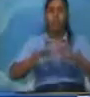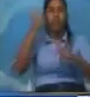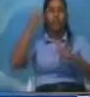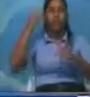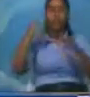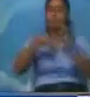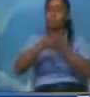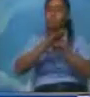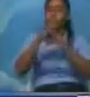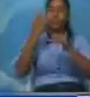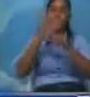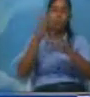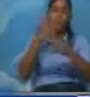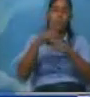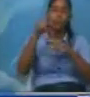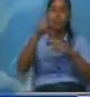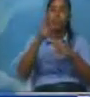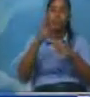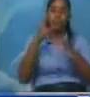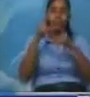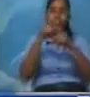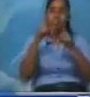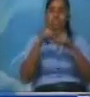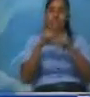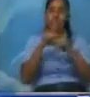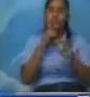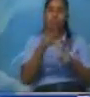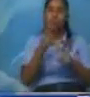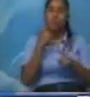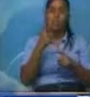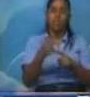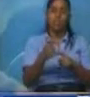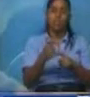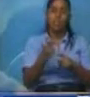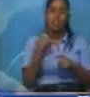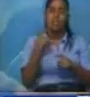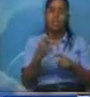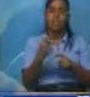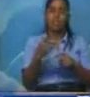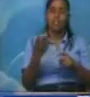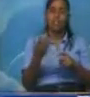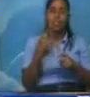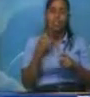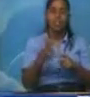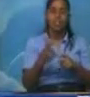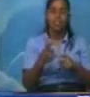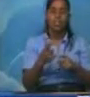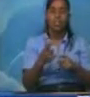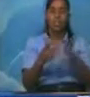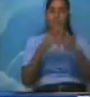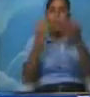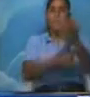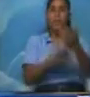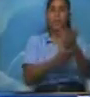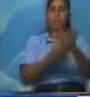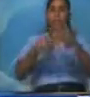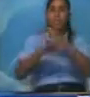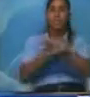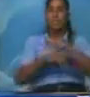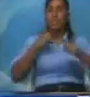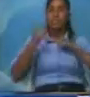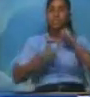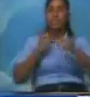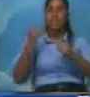alto la ofensa qué veso ahí hermano vamos a quitarle medio minuto a nuestro hermano que tiene que salir corriendo para el